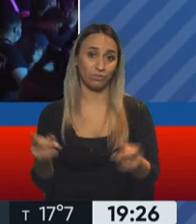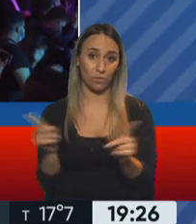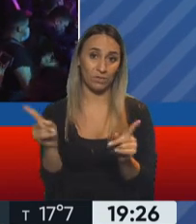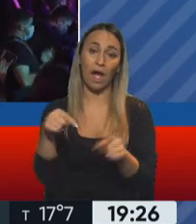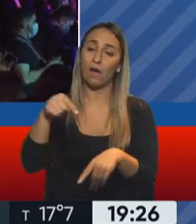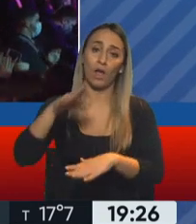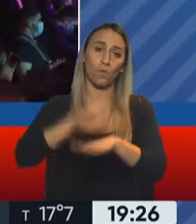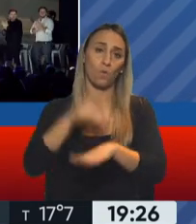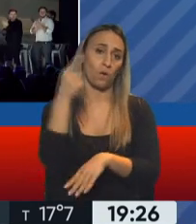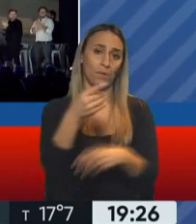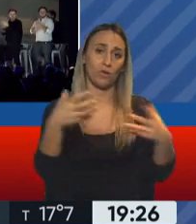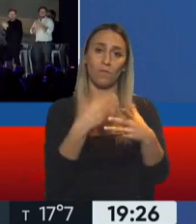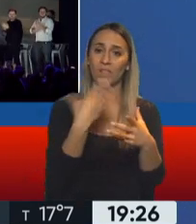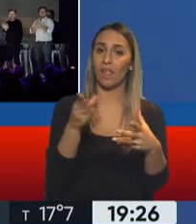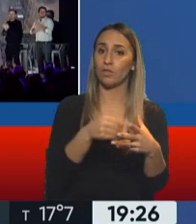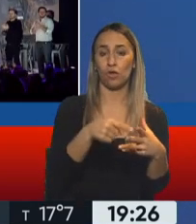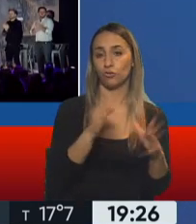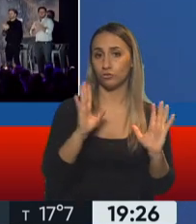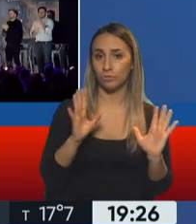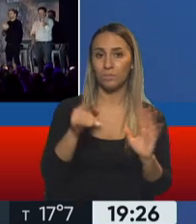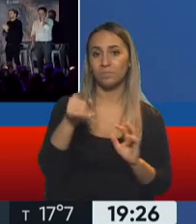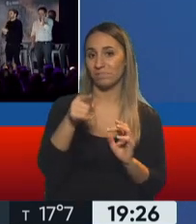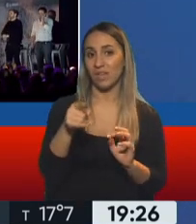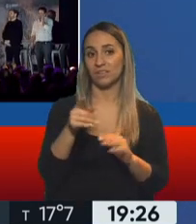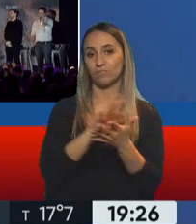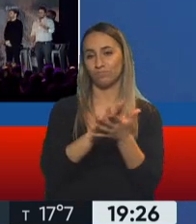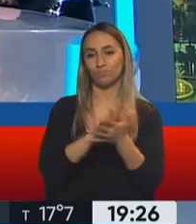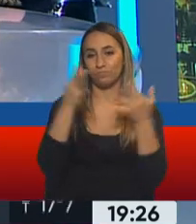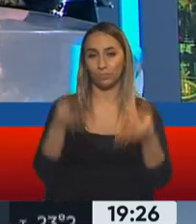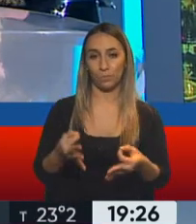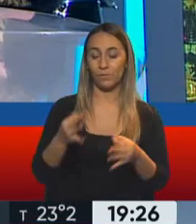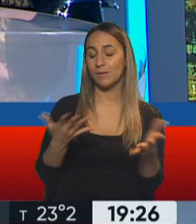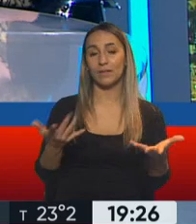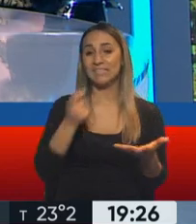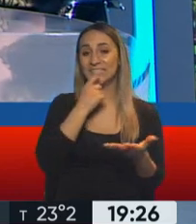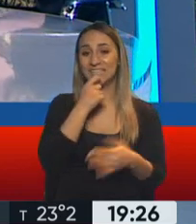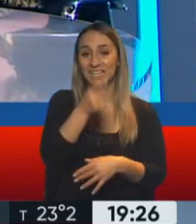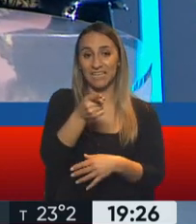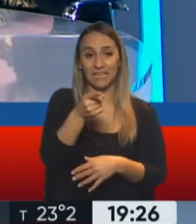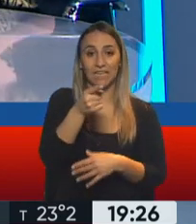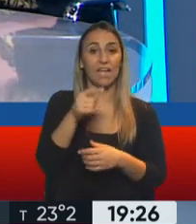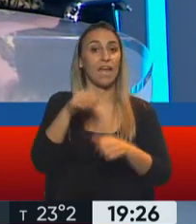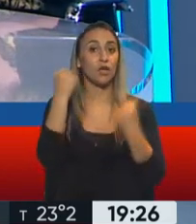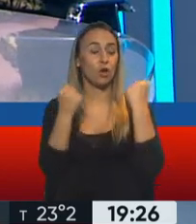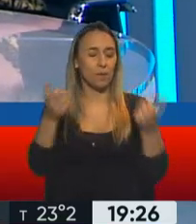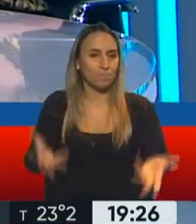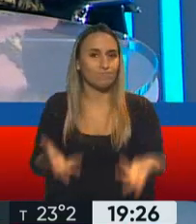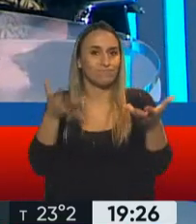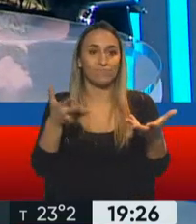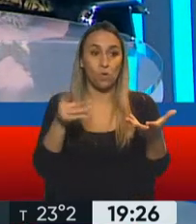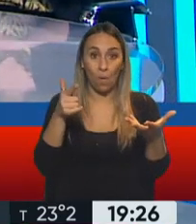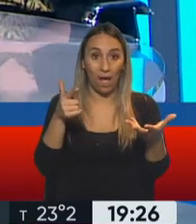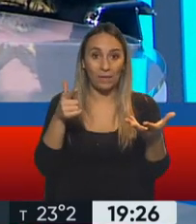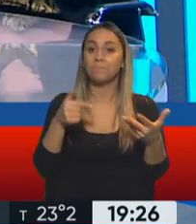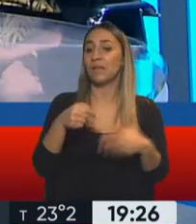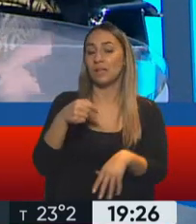Me parece que ahí realmente está la pauta, ¿sí? En tanto, digamos, no se vea la reactivación económica, los datos de reactivación económica sí. que